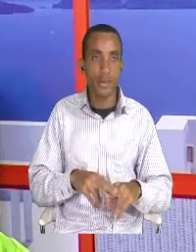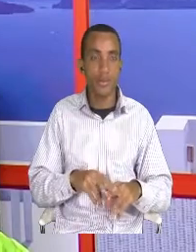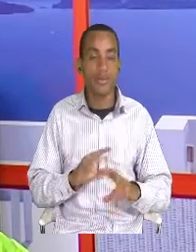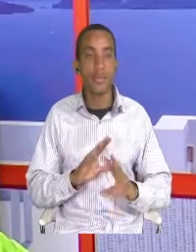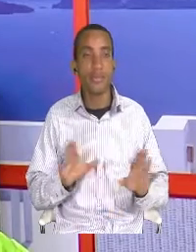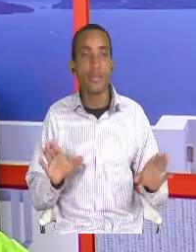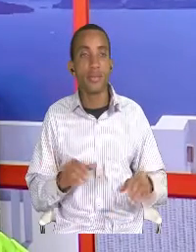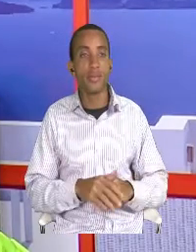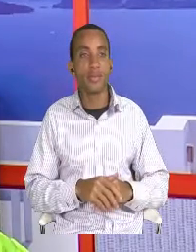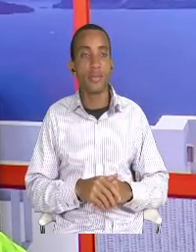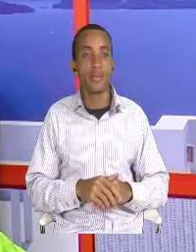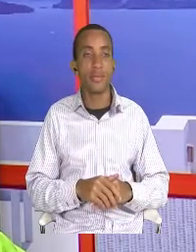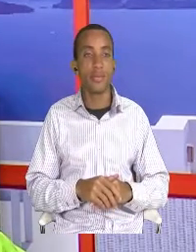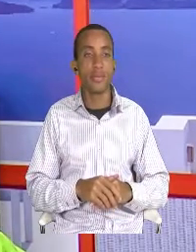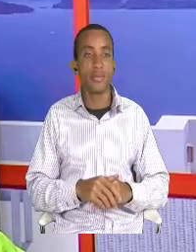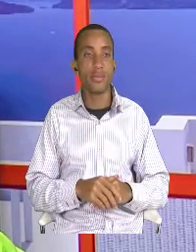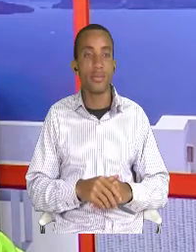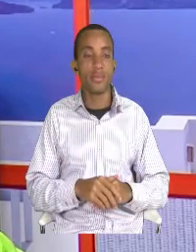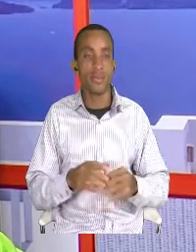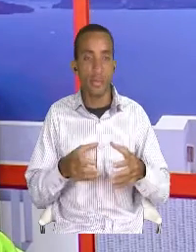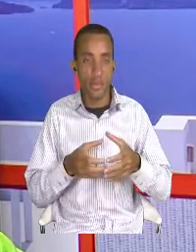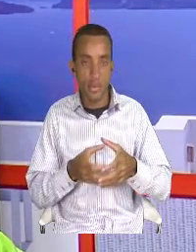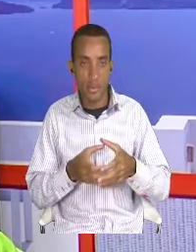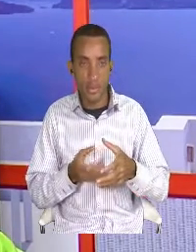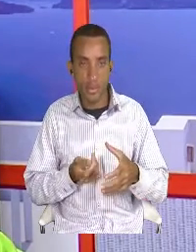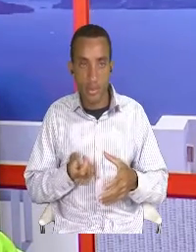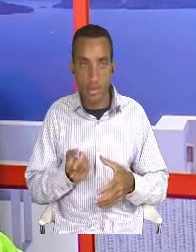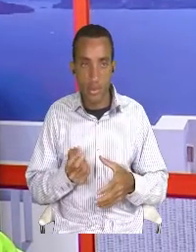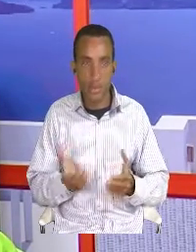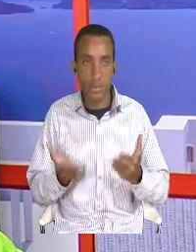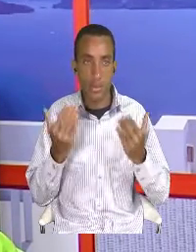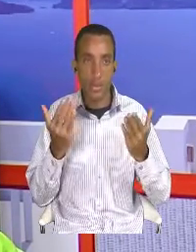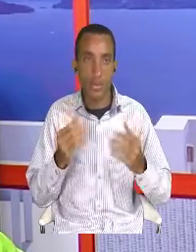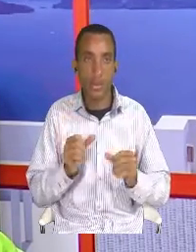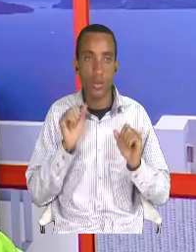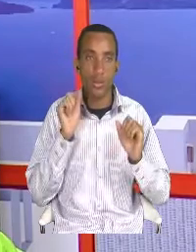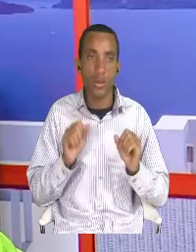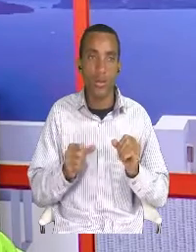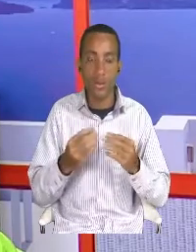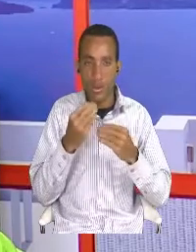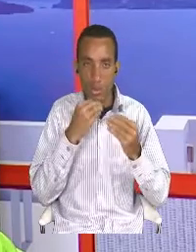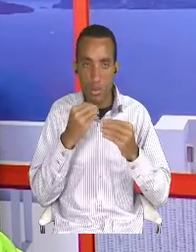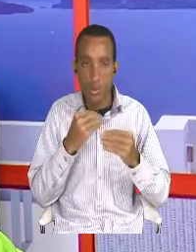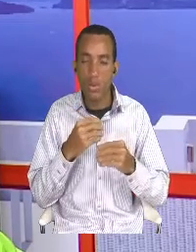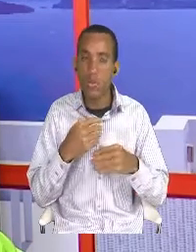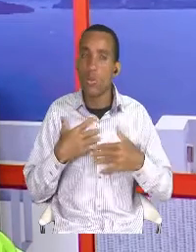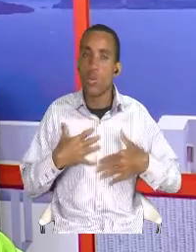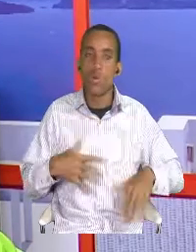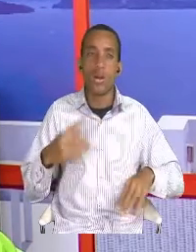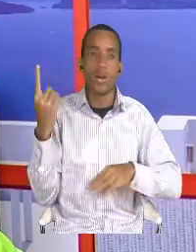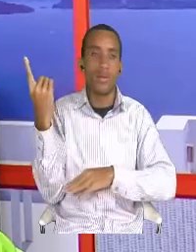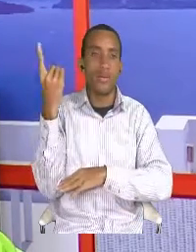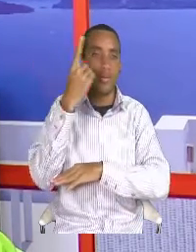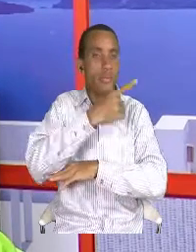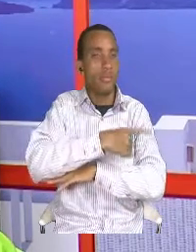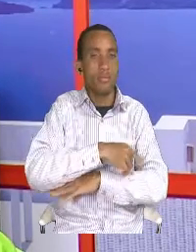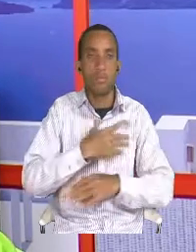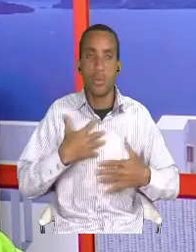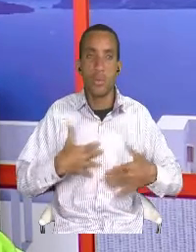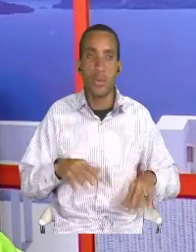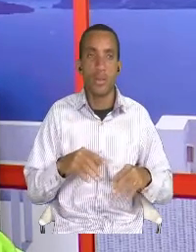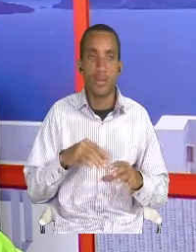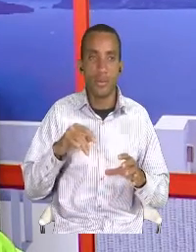Aparte de que las semillas de chía nos sirven, nosotros las podemos consumir a cualquier hora del día, siempre y cuando no pasemos de esta